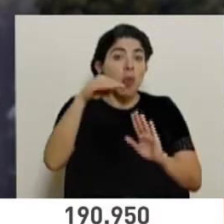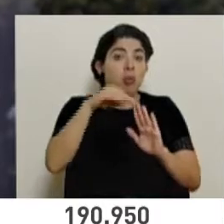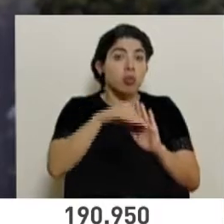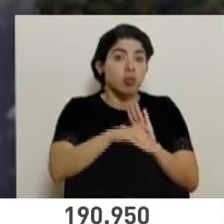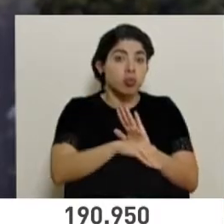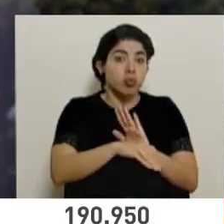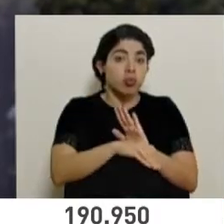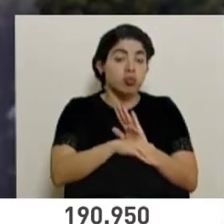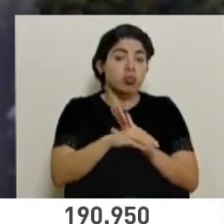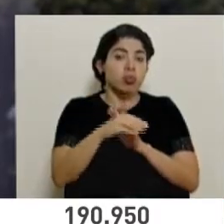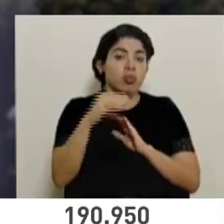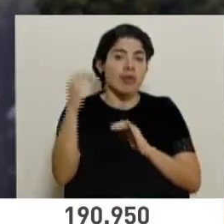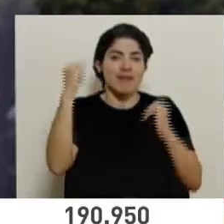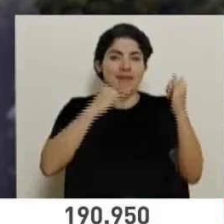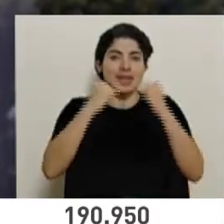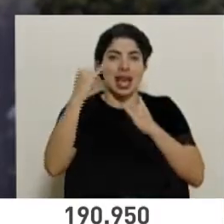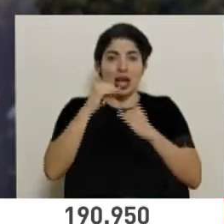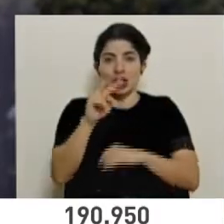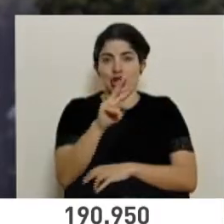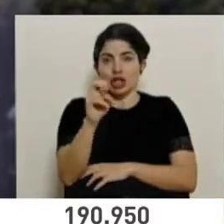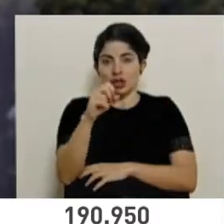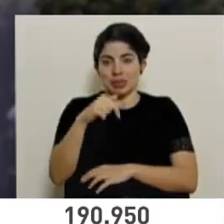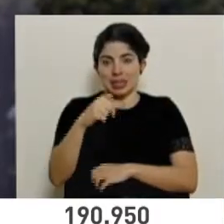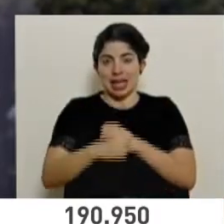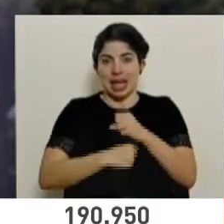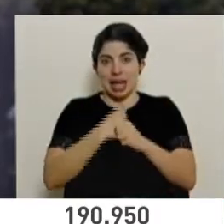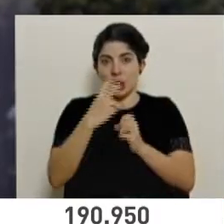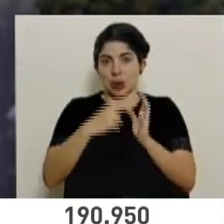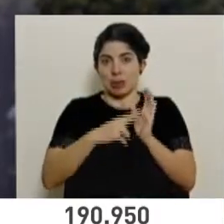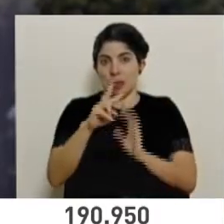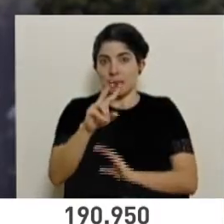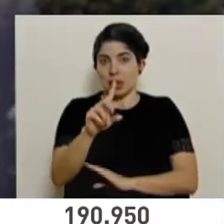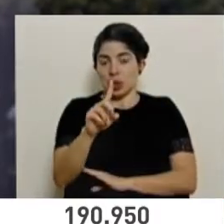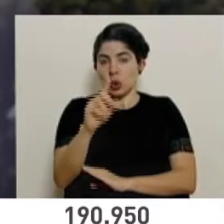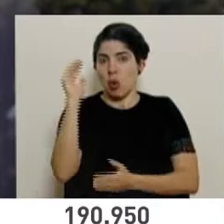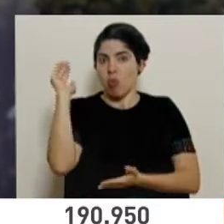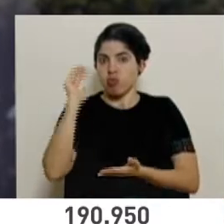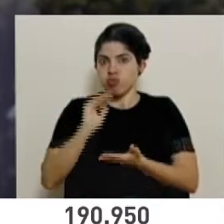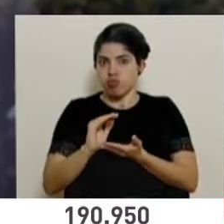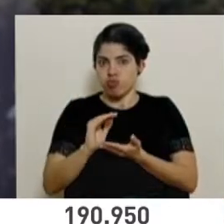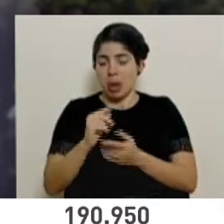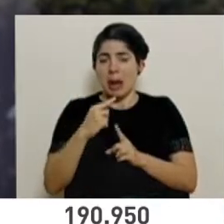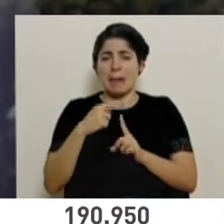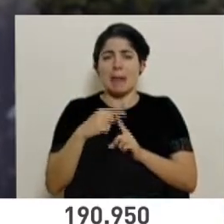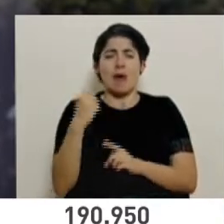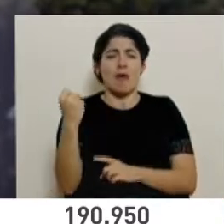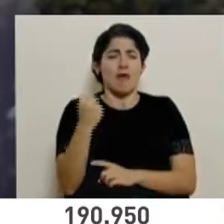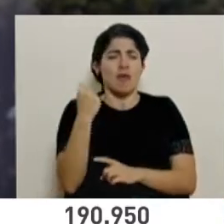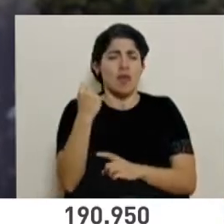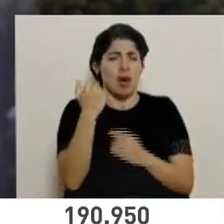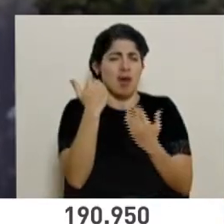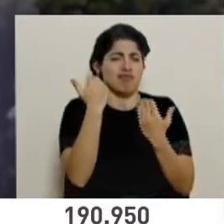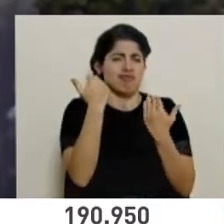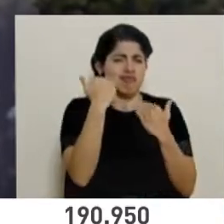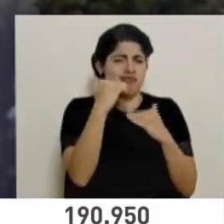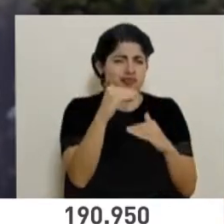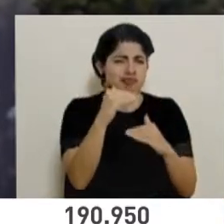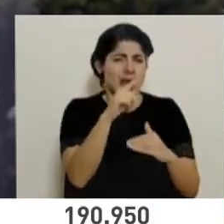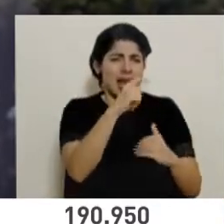el tráfico de viajeros en los primeros 2 meses de este 2021, y las fuertes restricciones